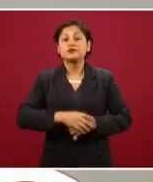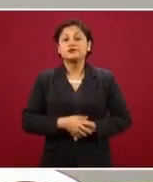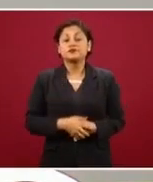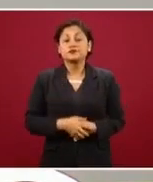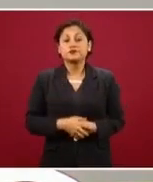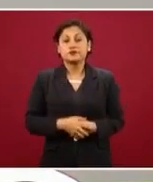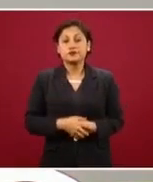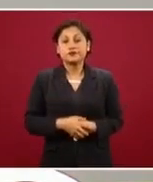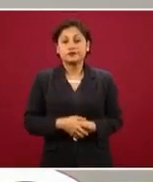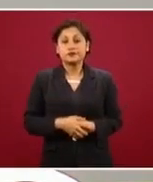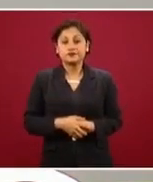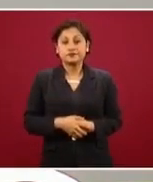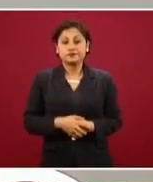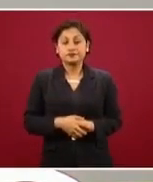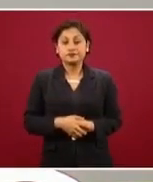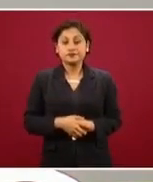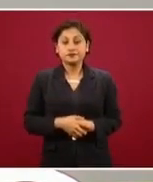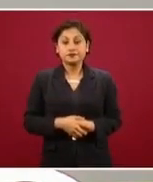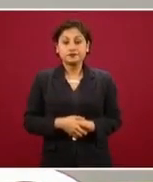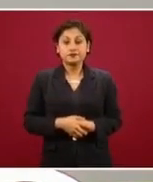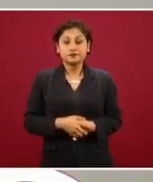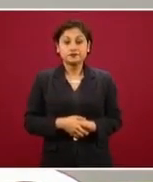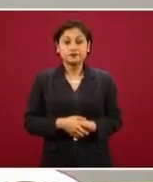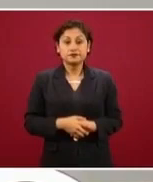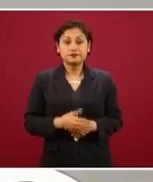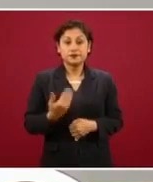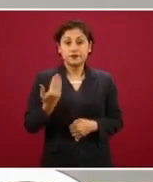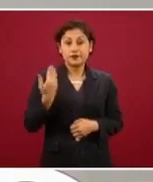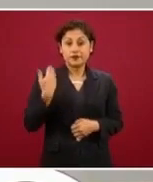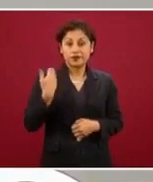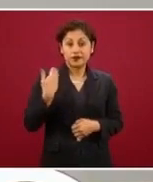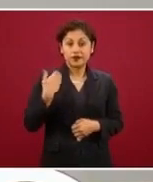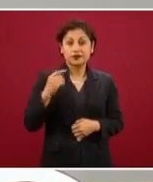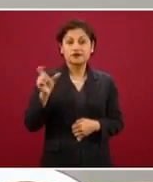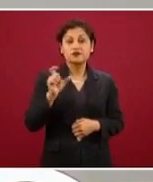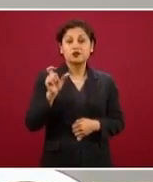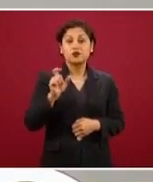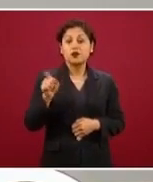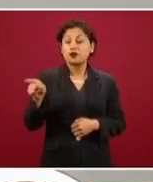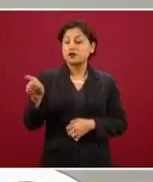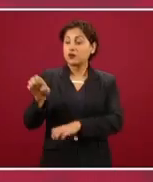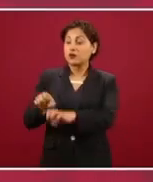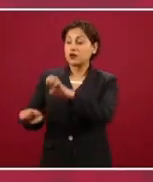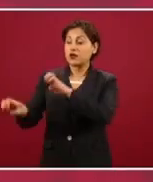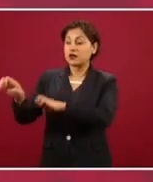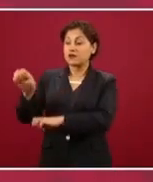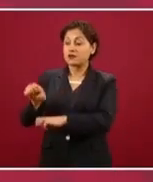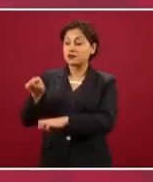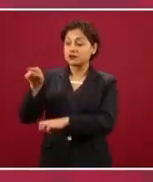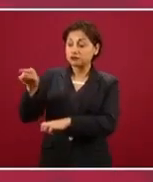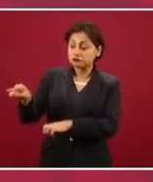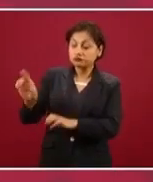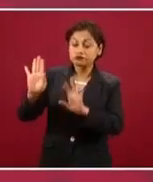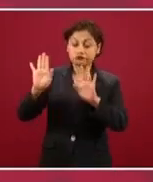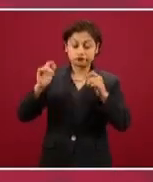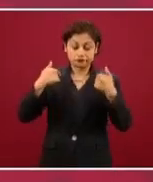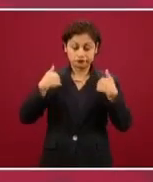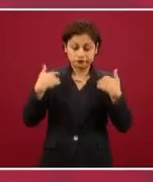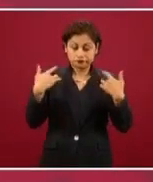se puso de moda la subrogación en el ISSSTE, en el Seguro